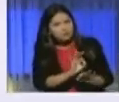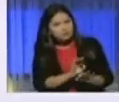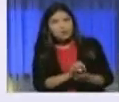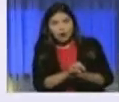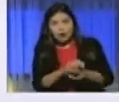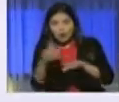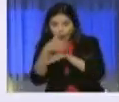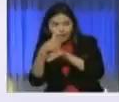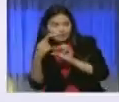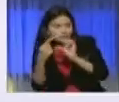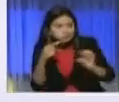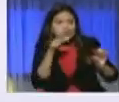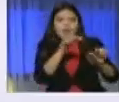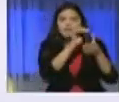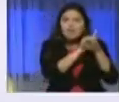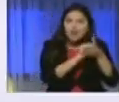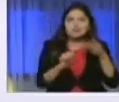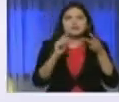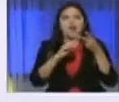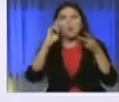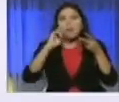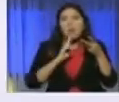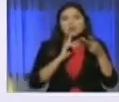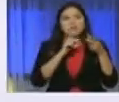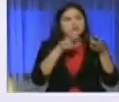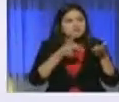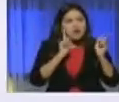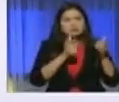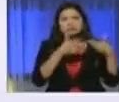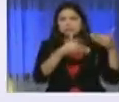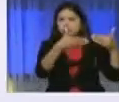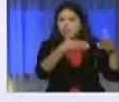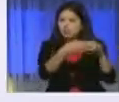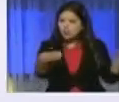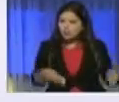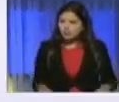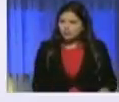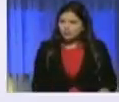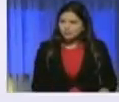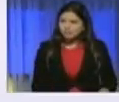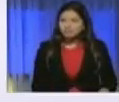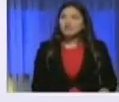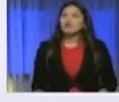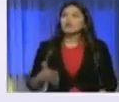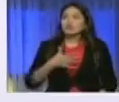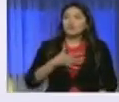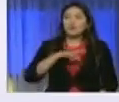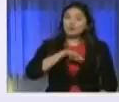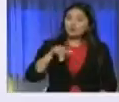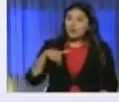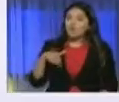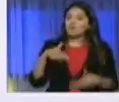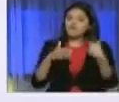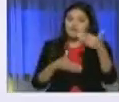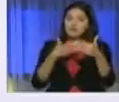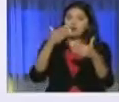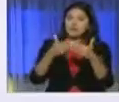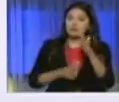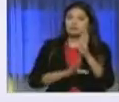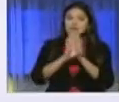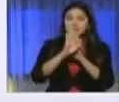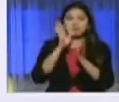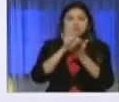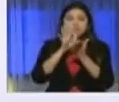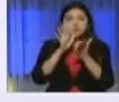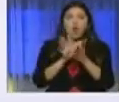dólares y se le dan los bolívares y se le dan todas las facilidades. Así que mientras vamos logrando los equilibrios dinámicos de